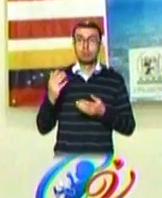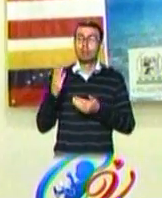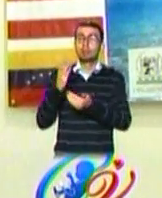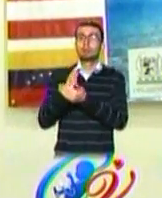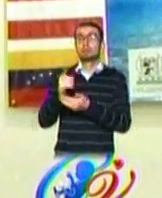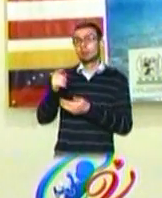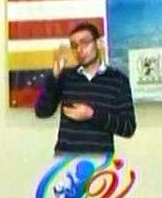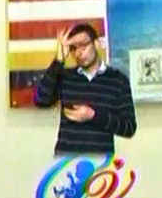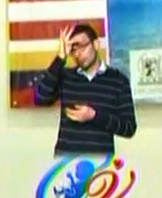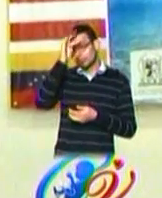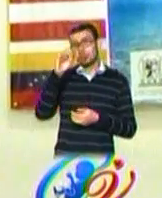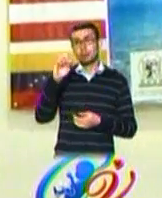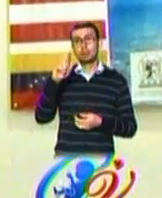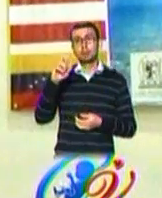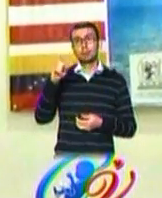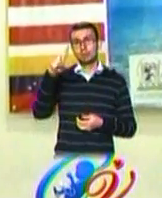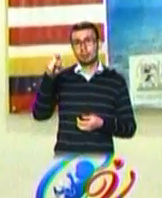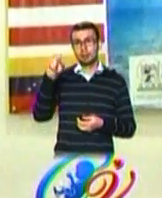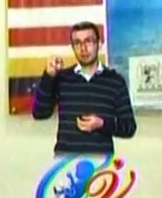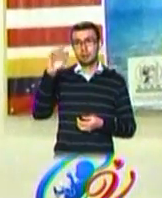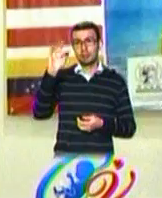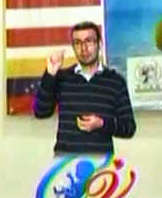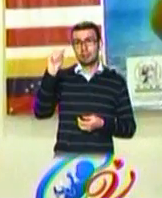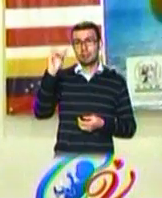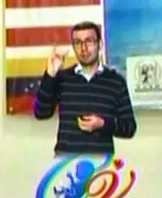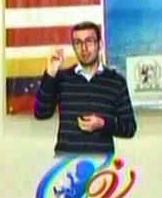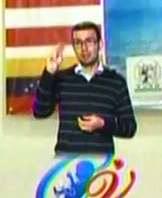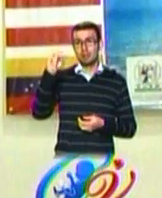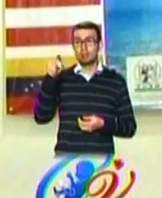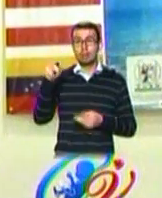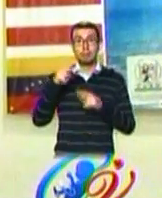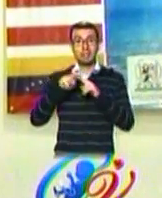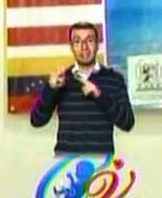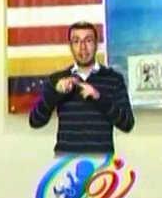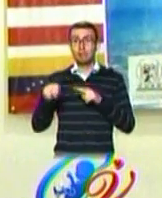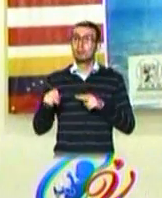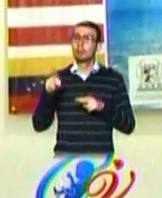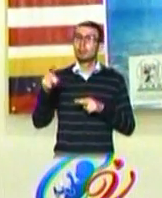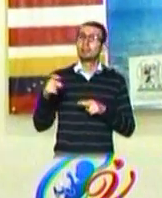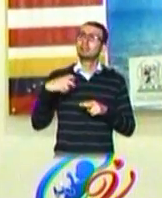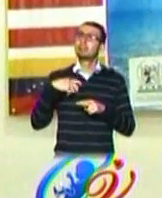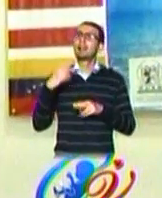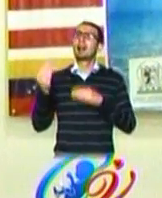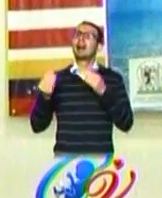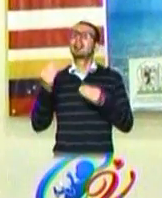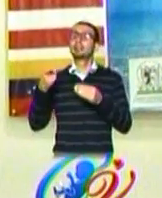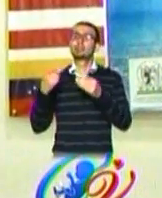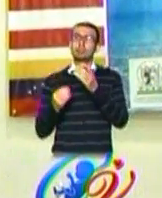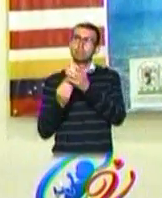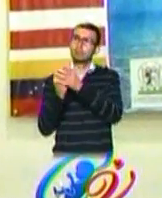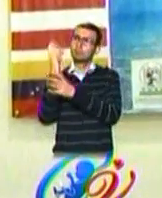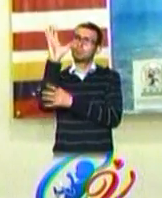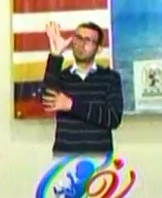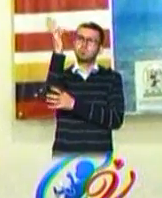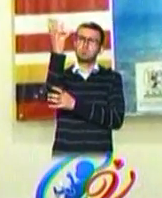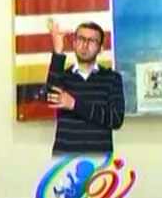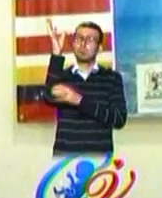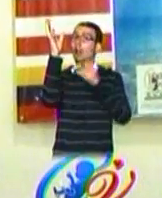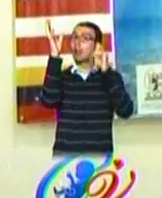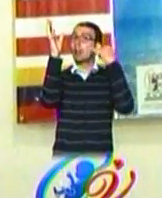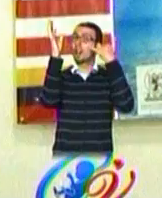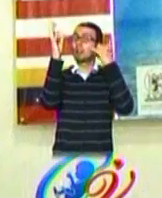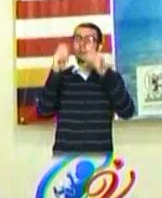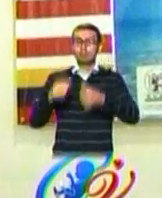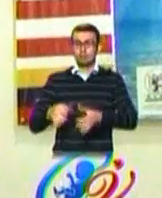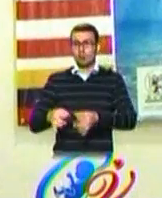Manizales, para los que conocen ese sector, montaron una antena de telefonía y a los